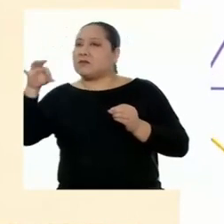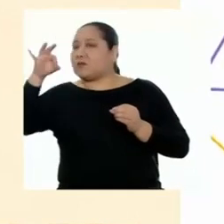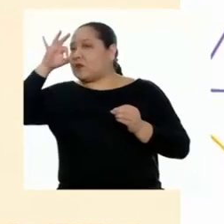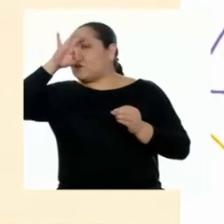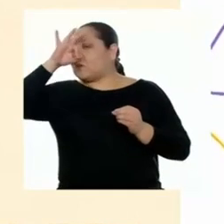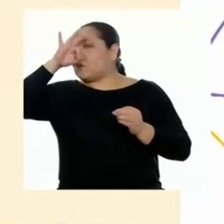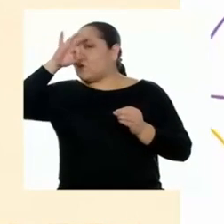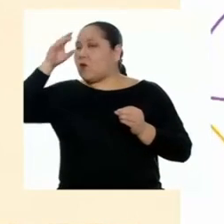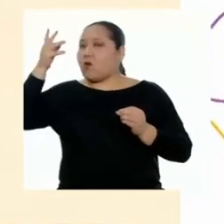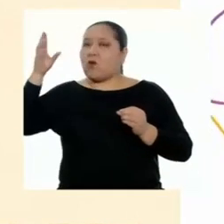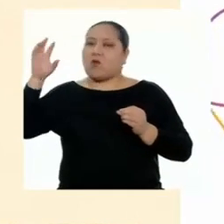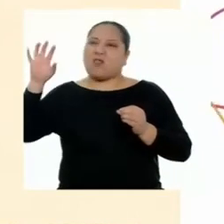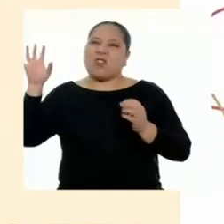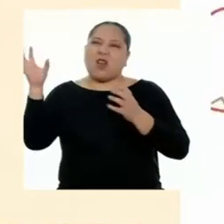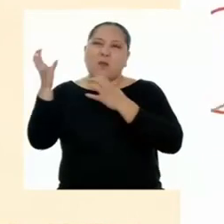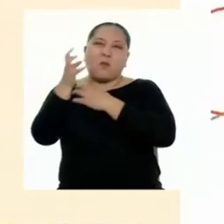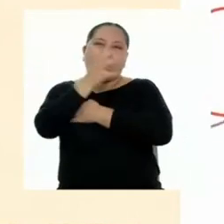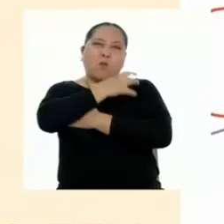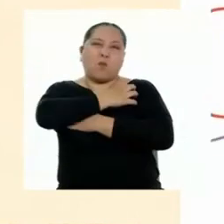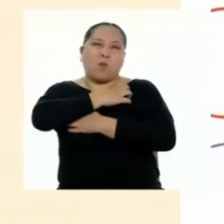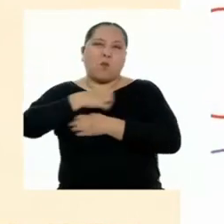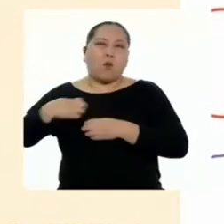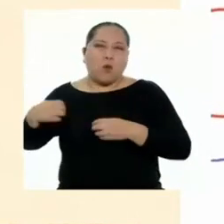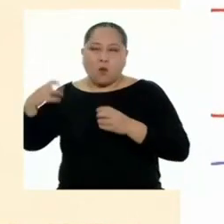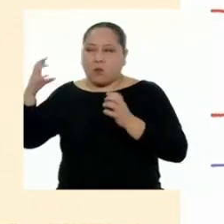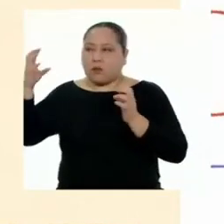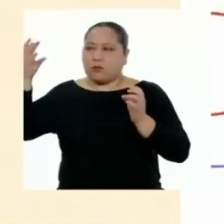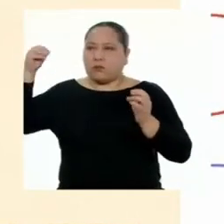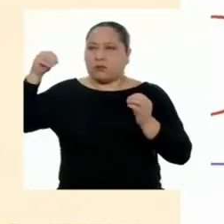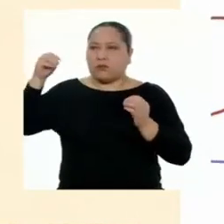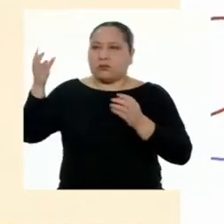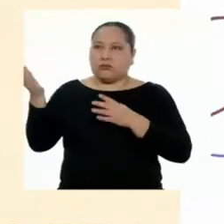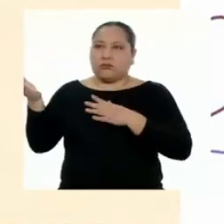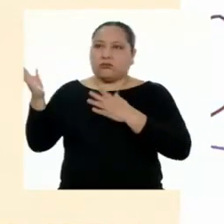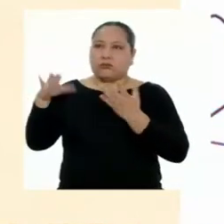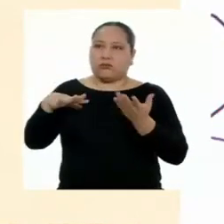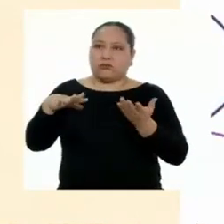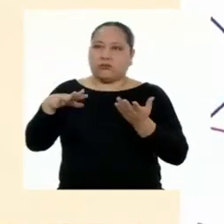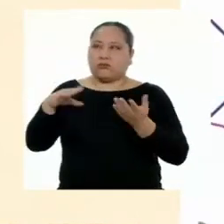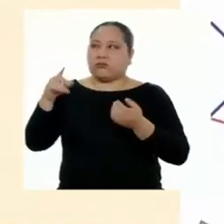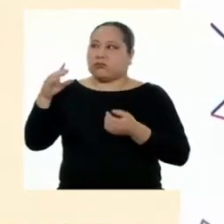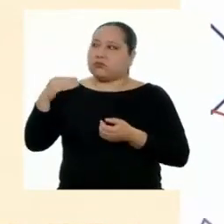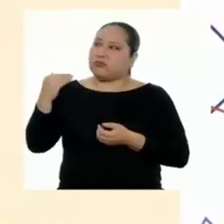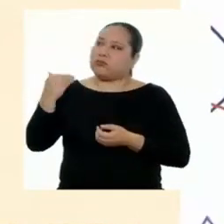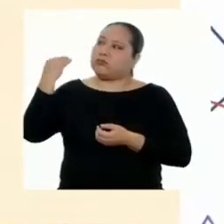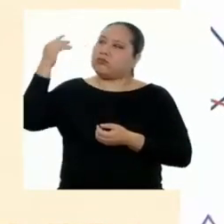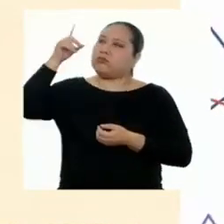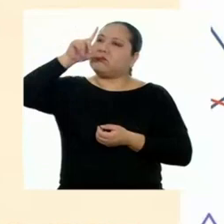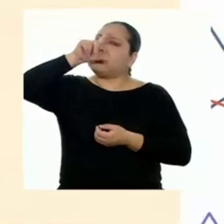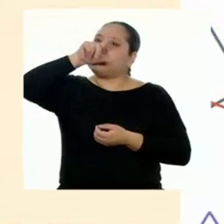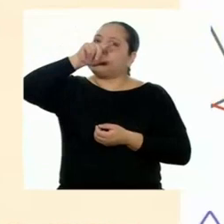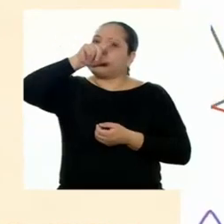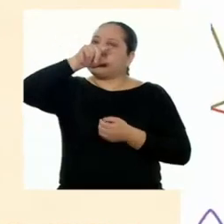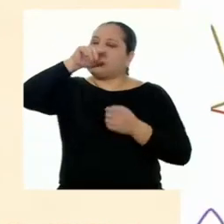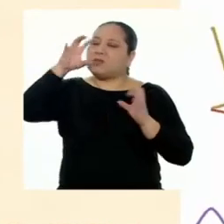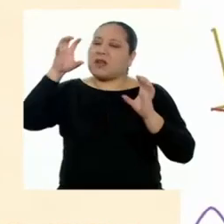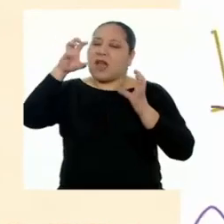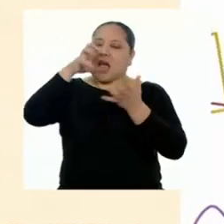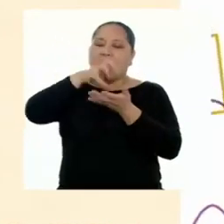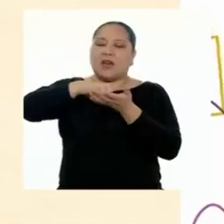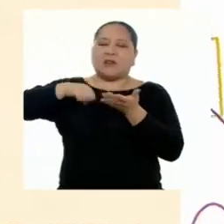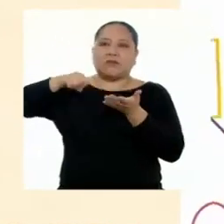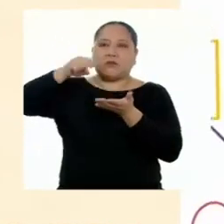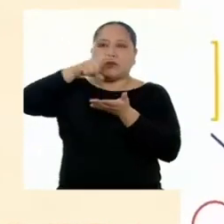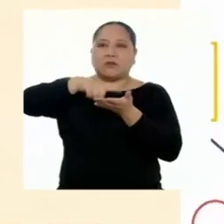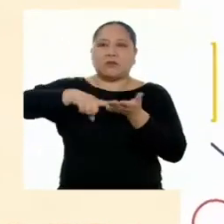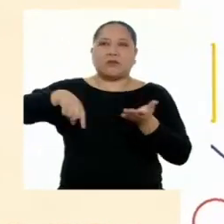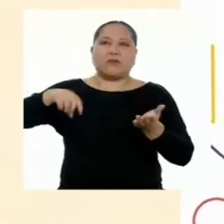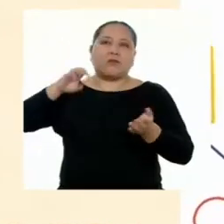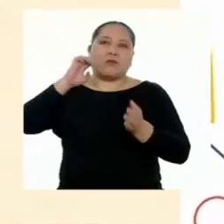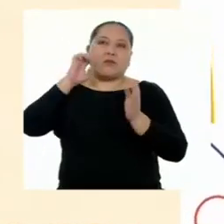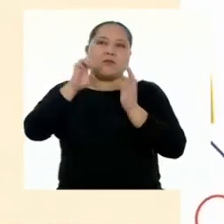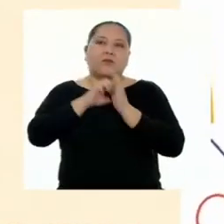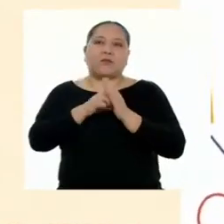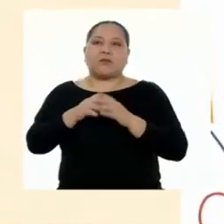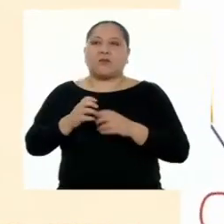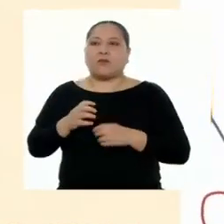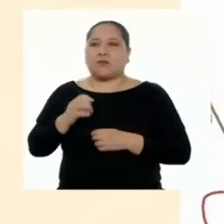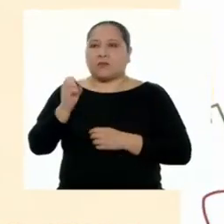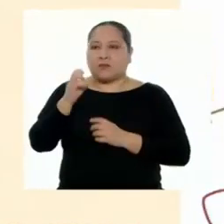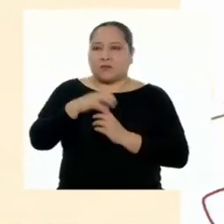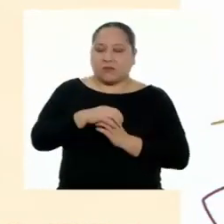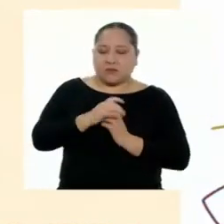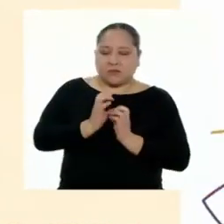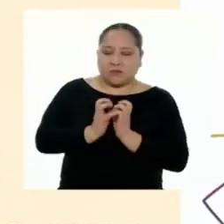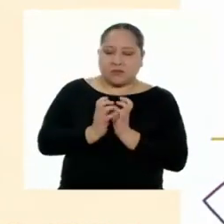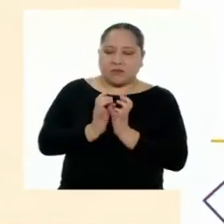pumas, zorros u otros carnívoros. Y estos, al morir, proveen de alimento a las aves carroñeras, como los buitres. Los hongos y